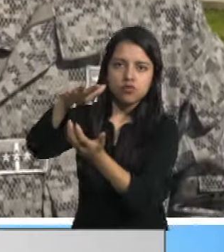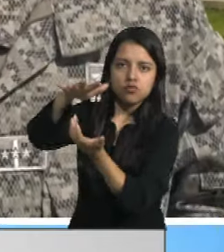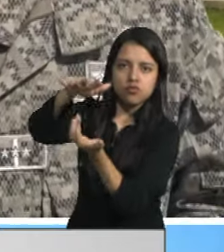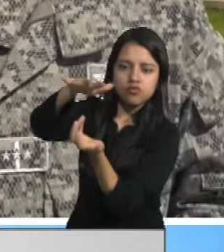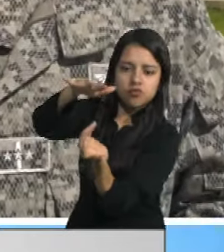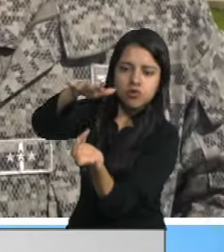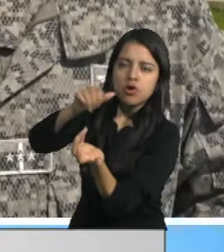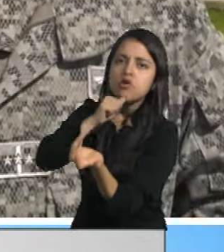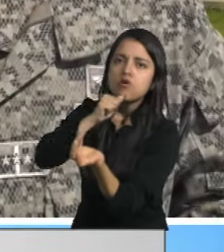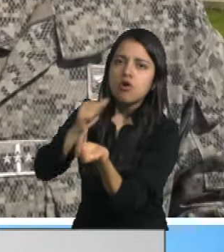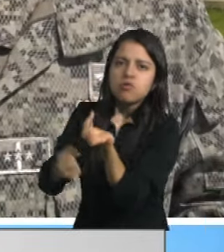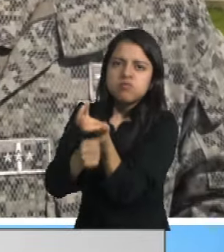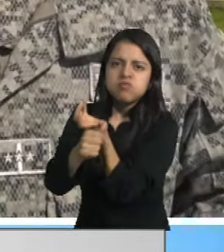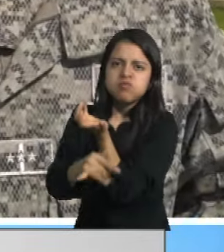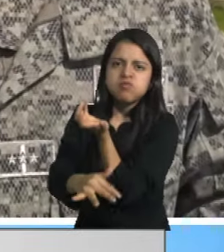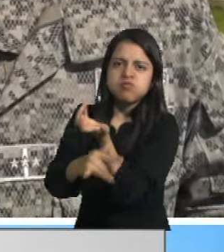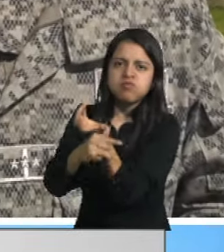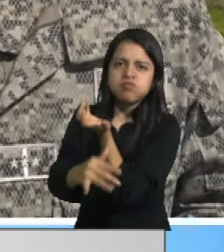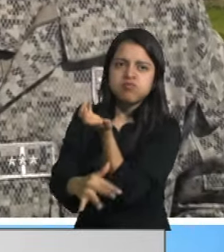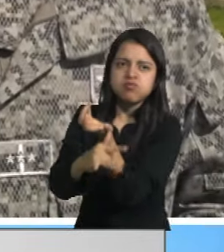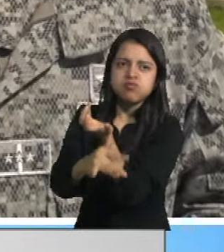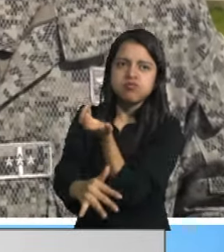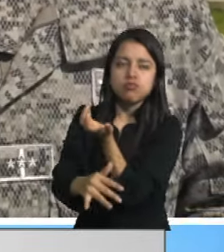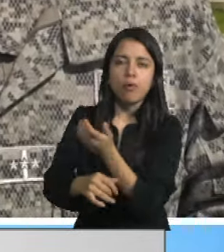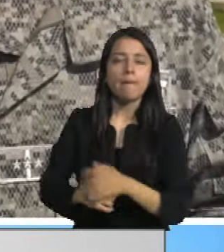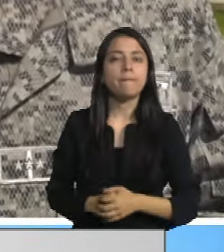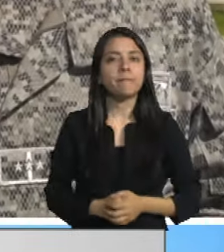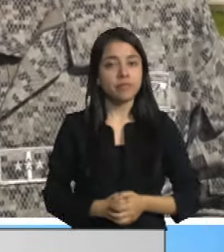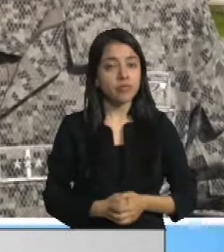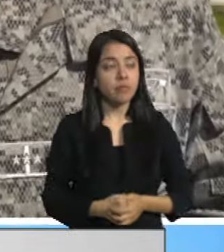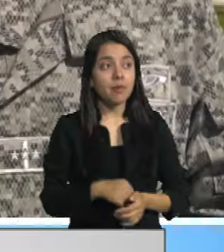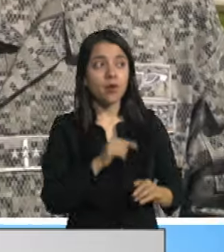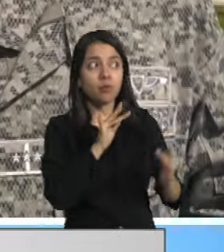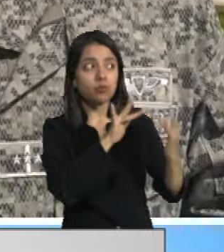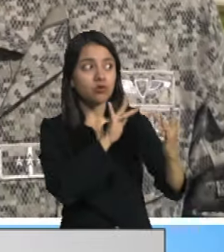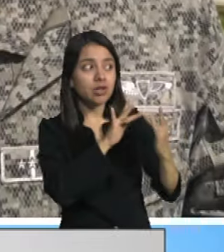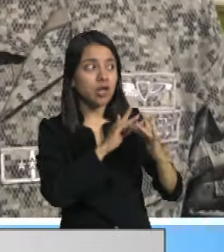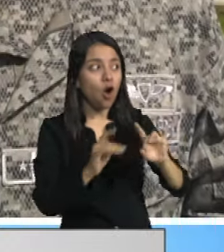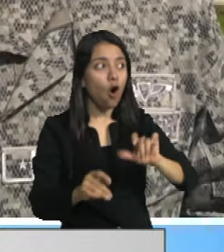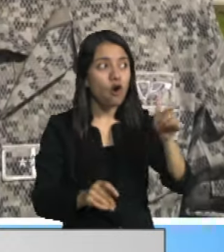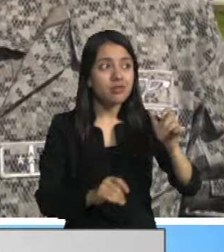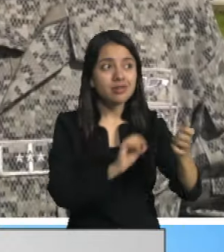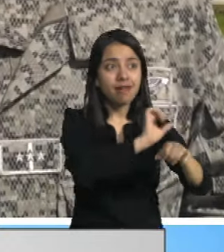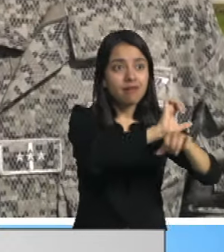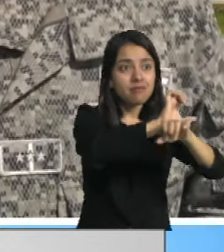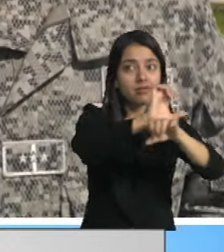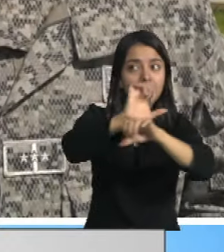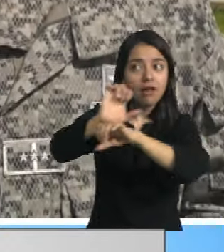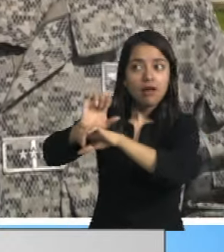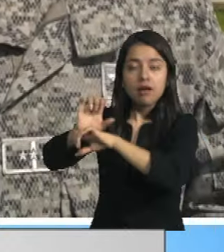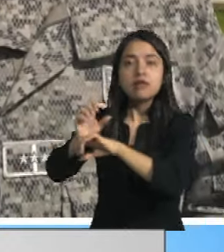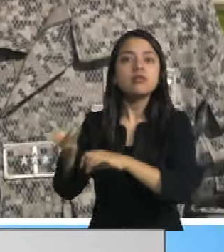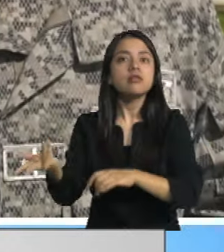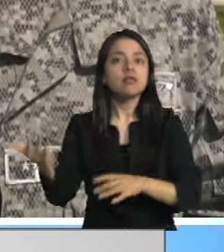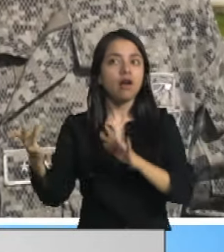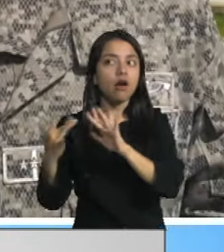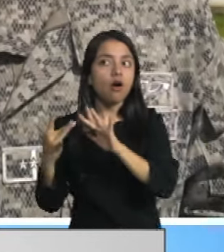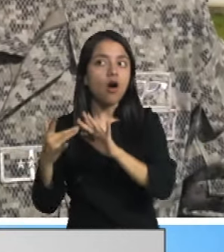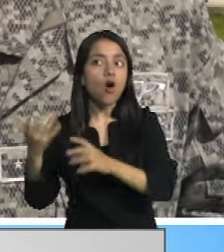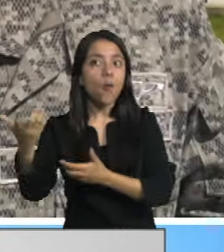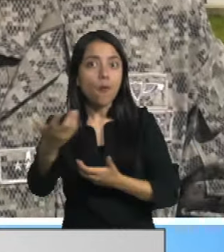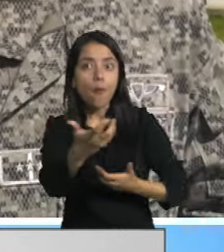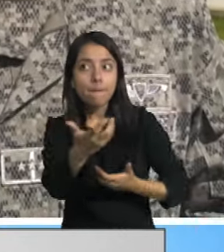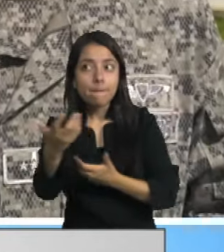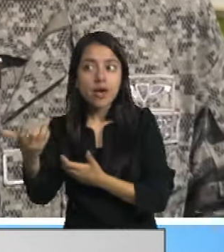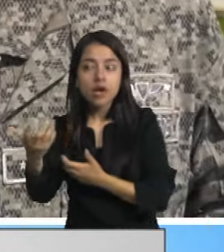emergencia. Hemos hecho articulación con otras entidades y es así como bomberos de municipios de la